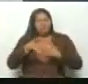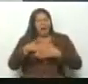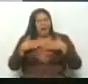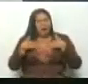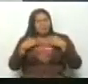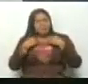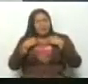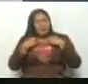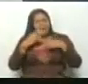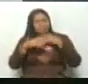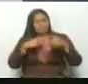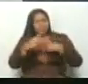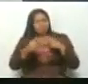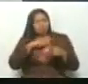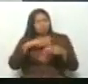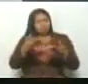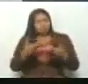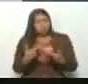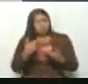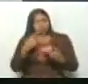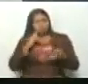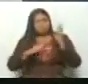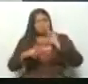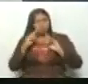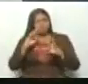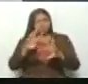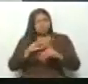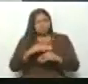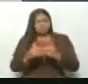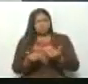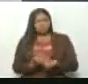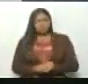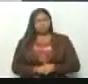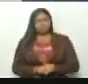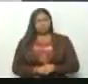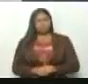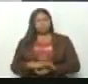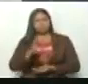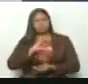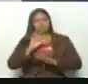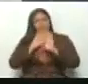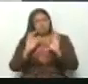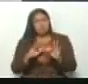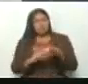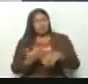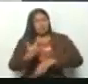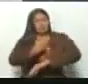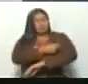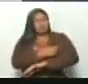vida. Entonces, en este proceso que hemos recibido, la inmunidad adquirida por la vacunación y aquellos que